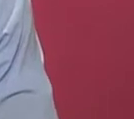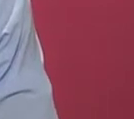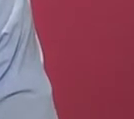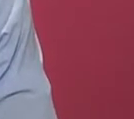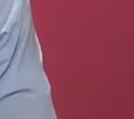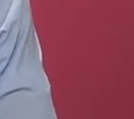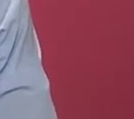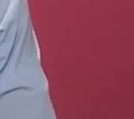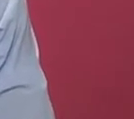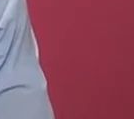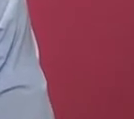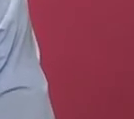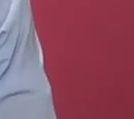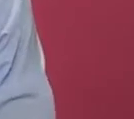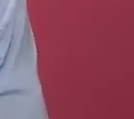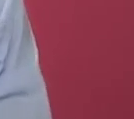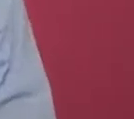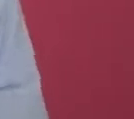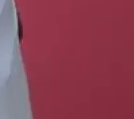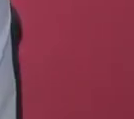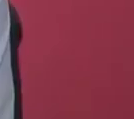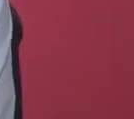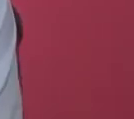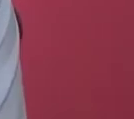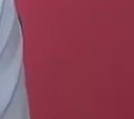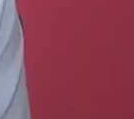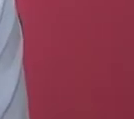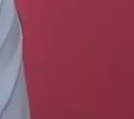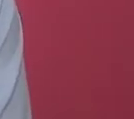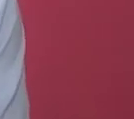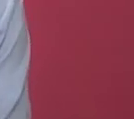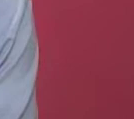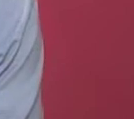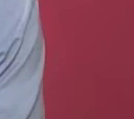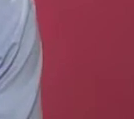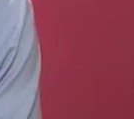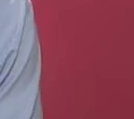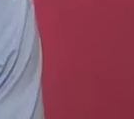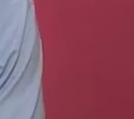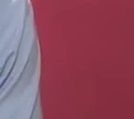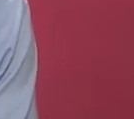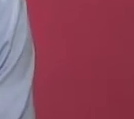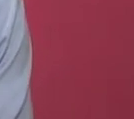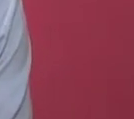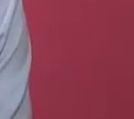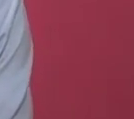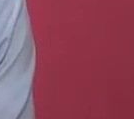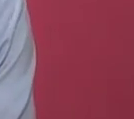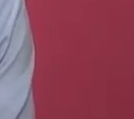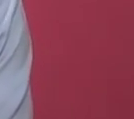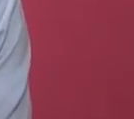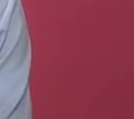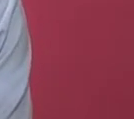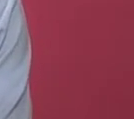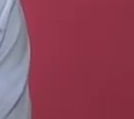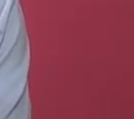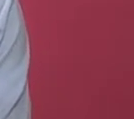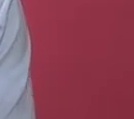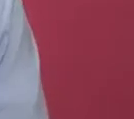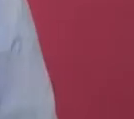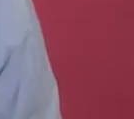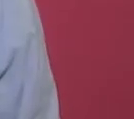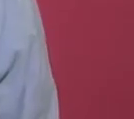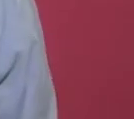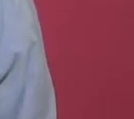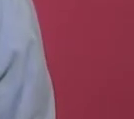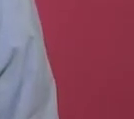de mi nombre, más el que persevere hasta el fin. No es hasta mañana, un mes, dos meses, un